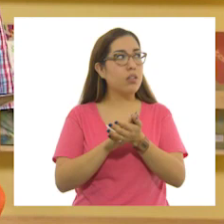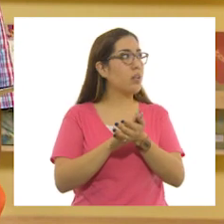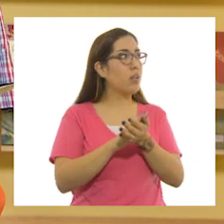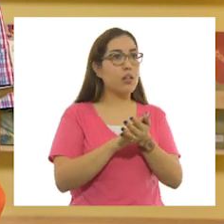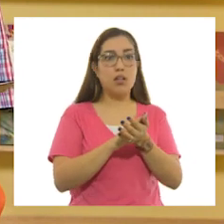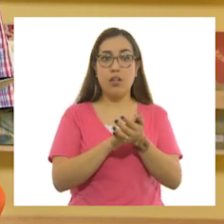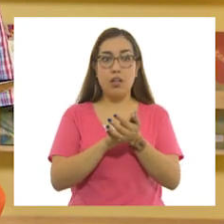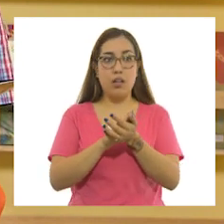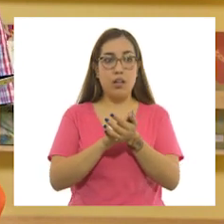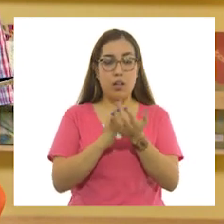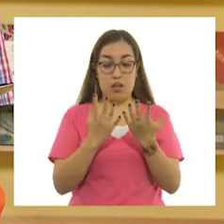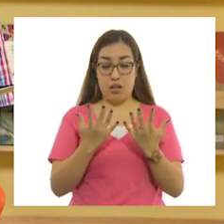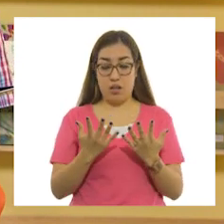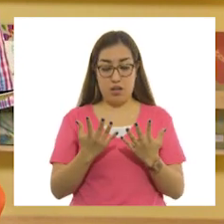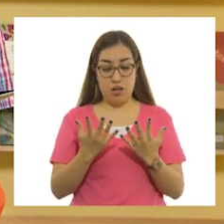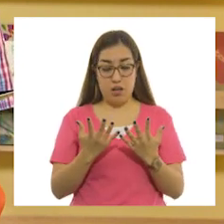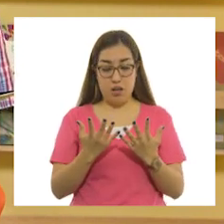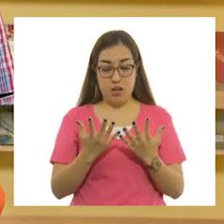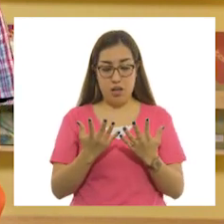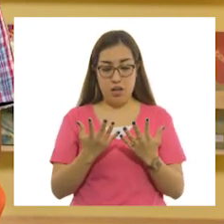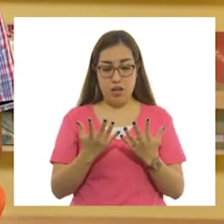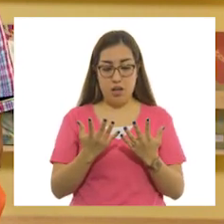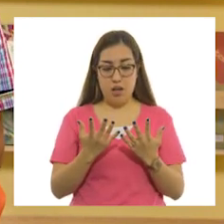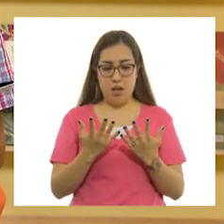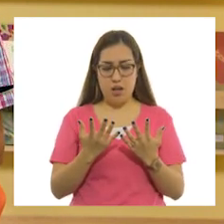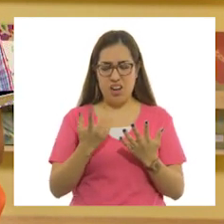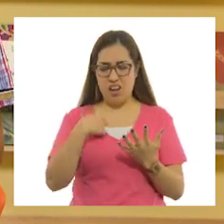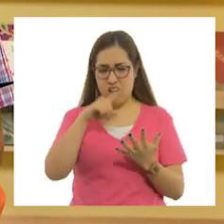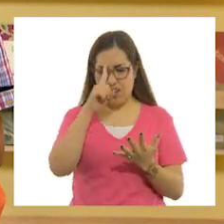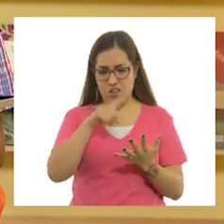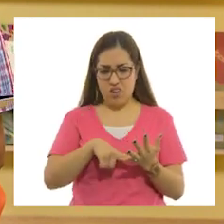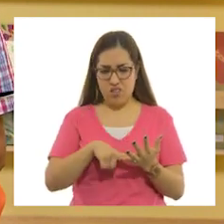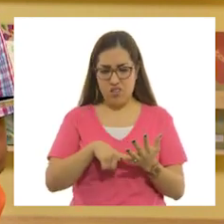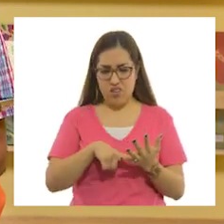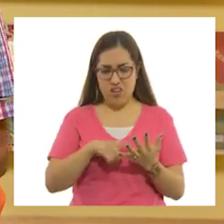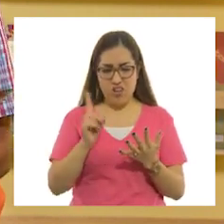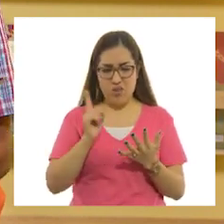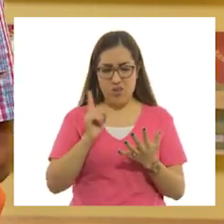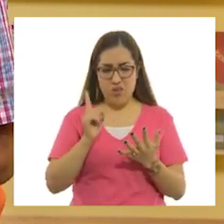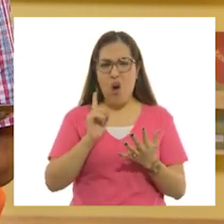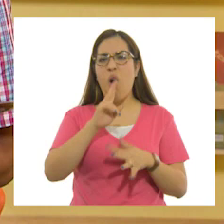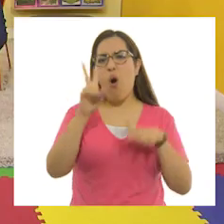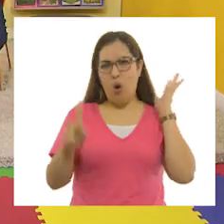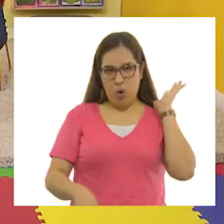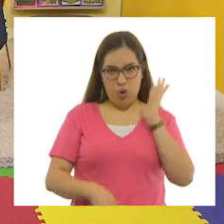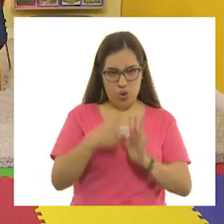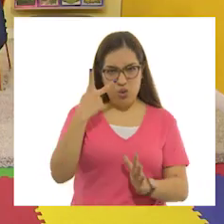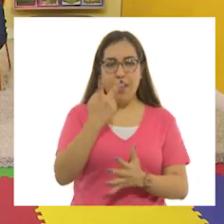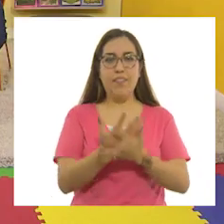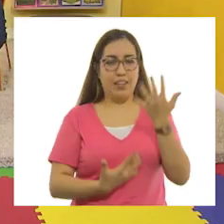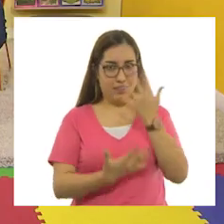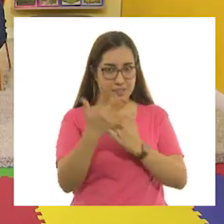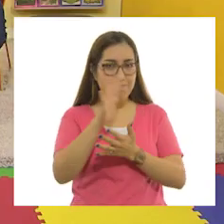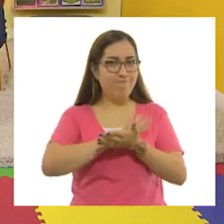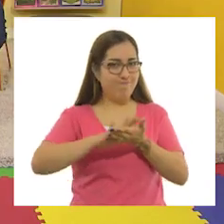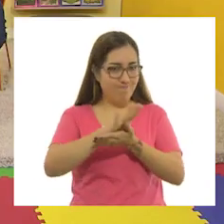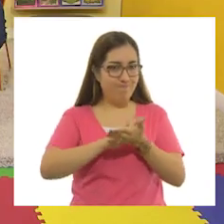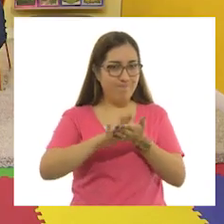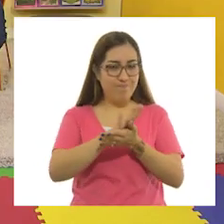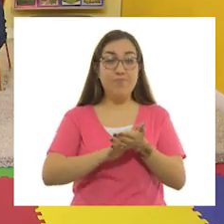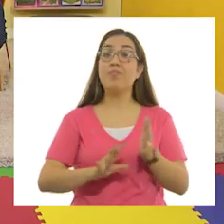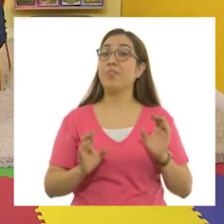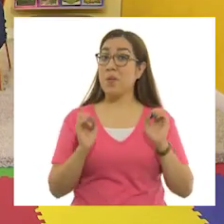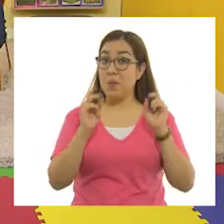mira pero por si acaso mejor hay que lavarnos las nuevamente muy bien vamos y